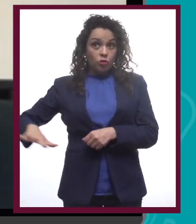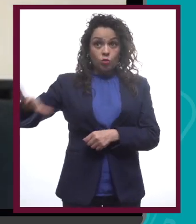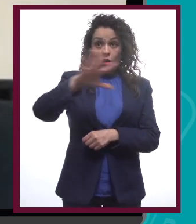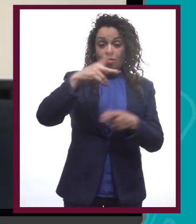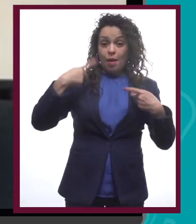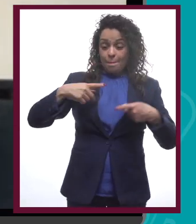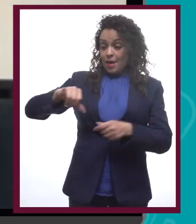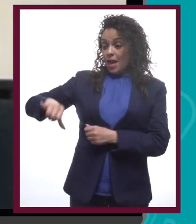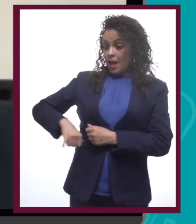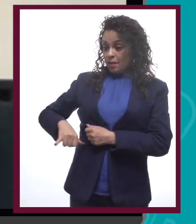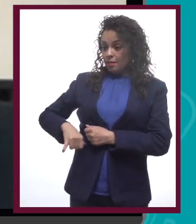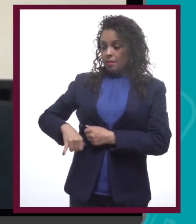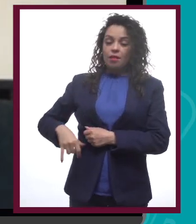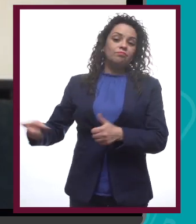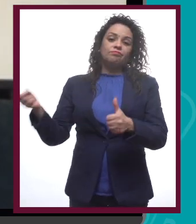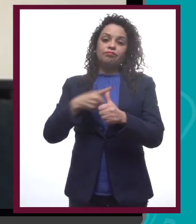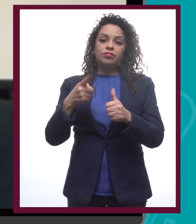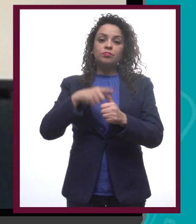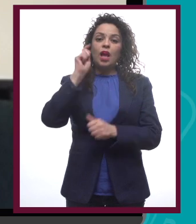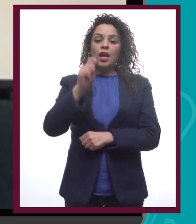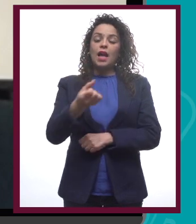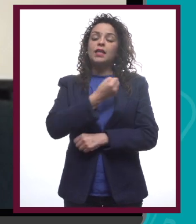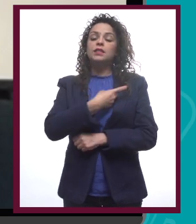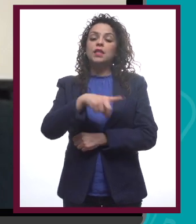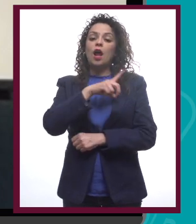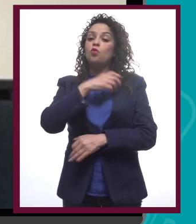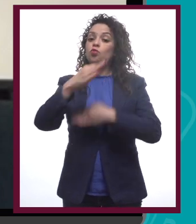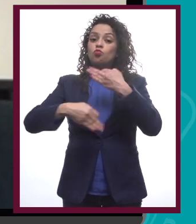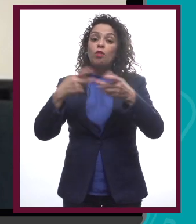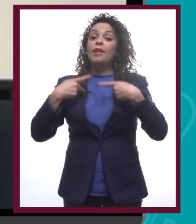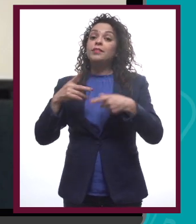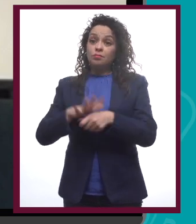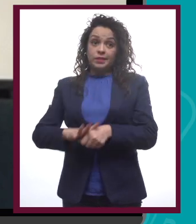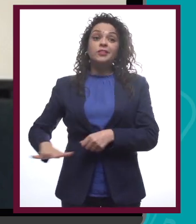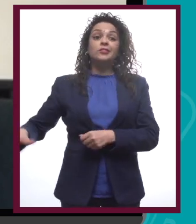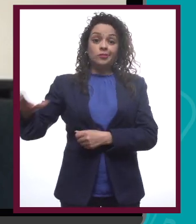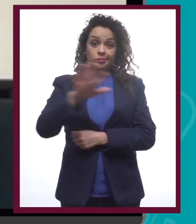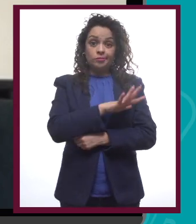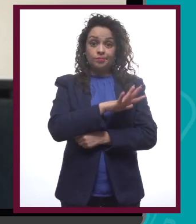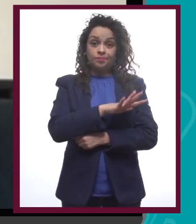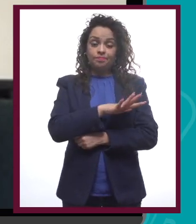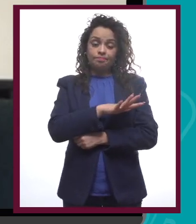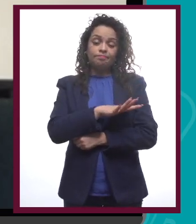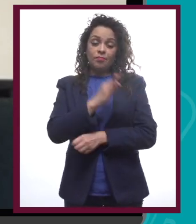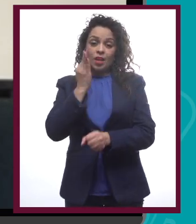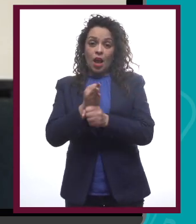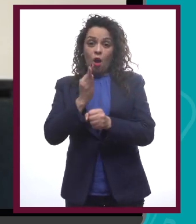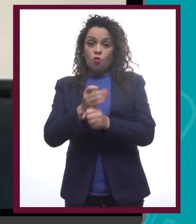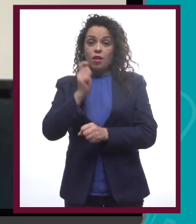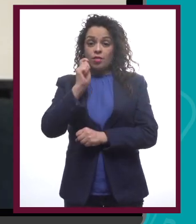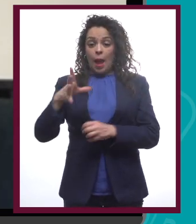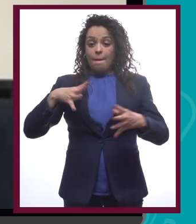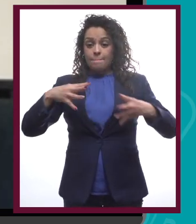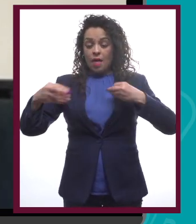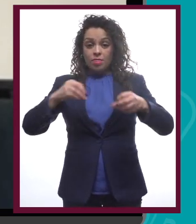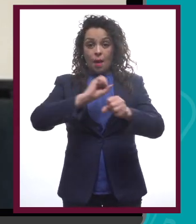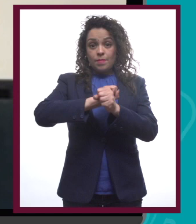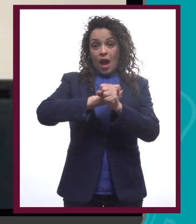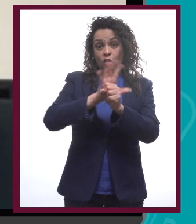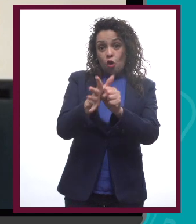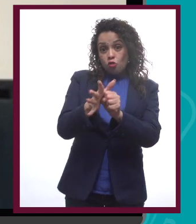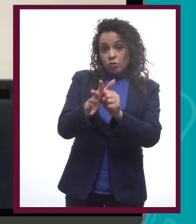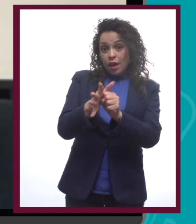términos de interés público que la salud pública. Evidentemente, la pandemia del